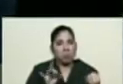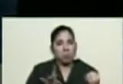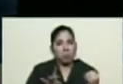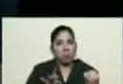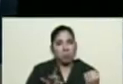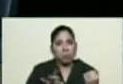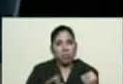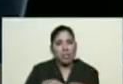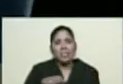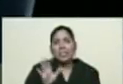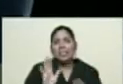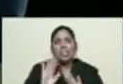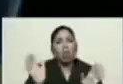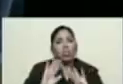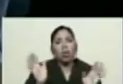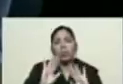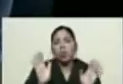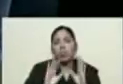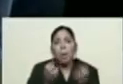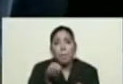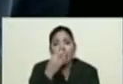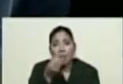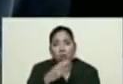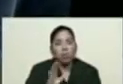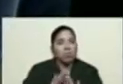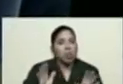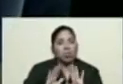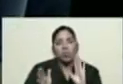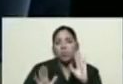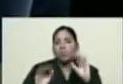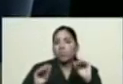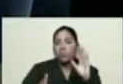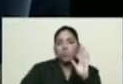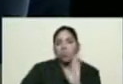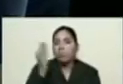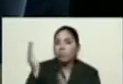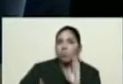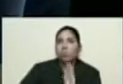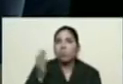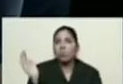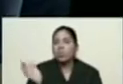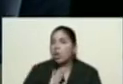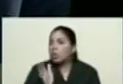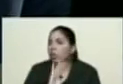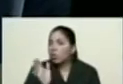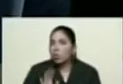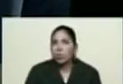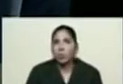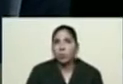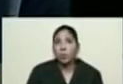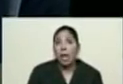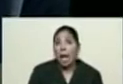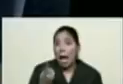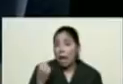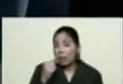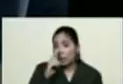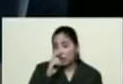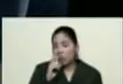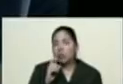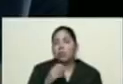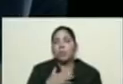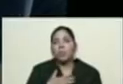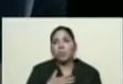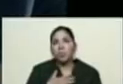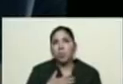escucharte más. Y ahí está ese hombre que el año pasado, un año tan difícil,